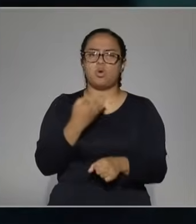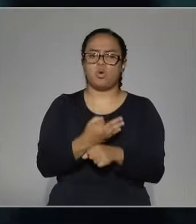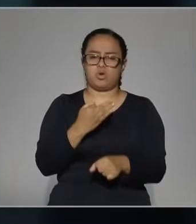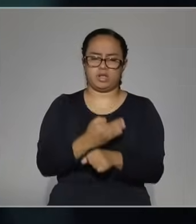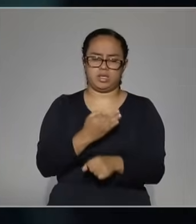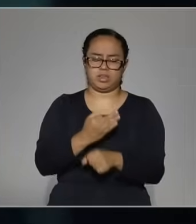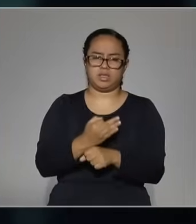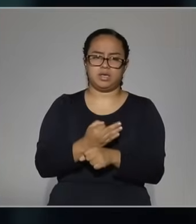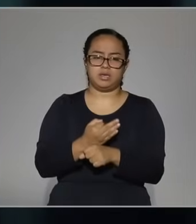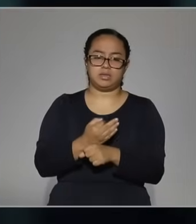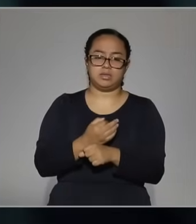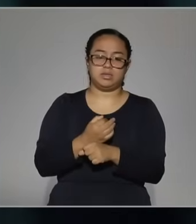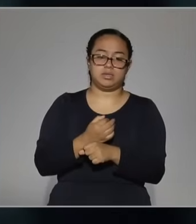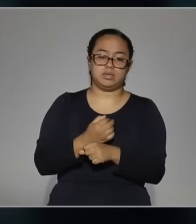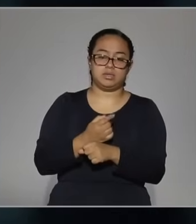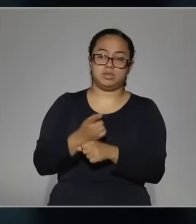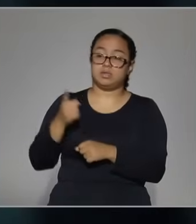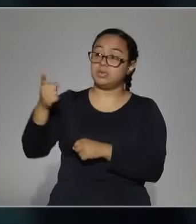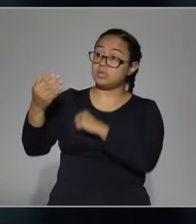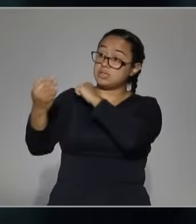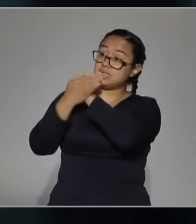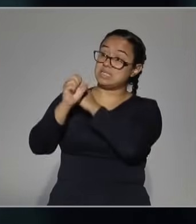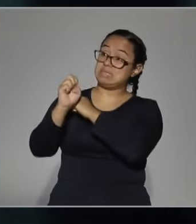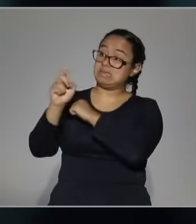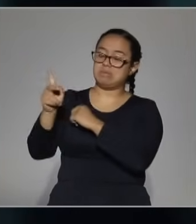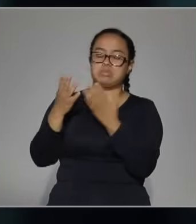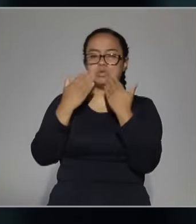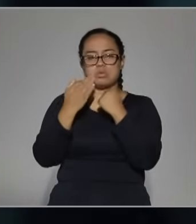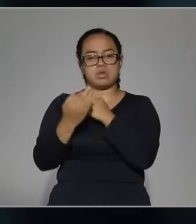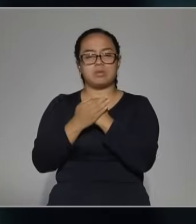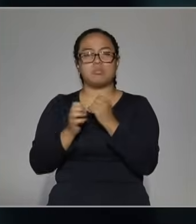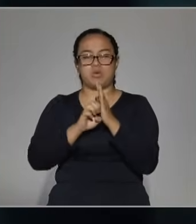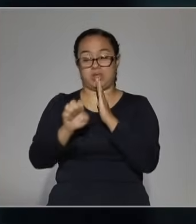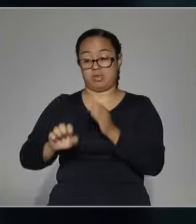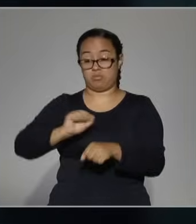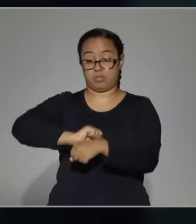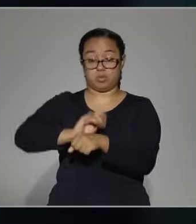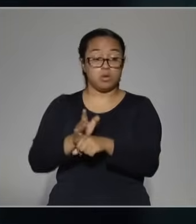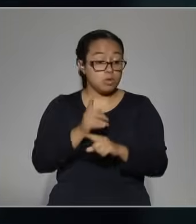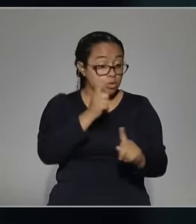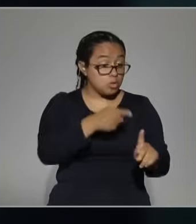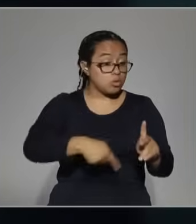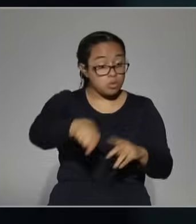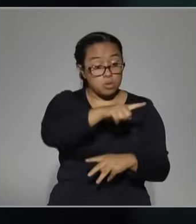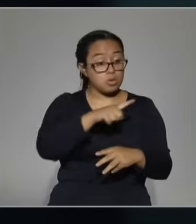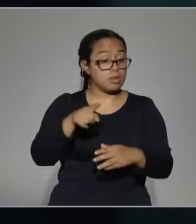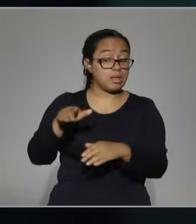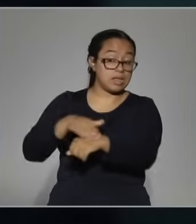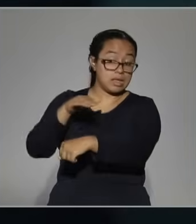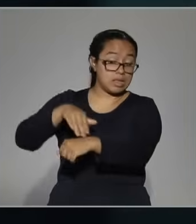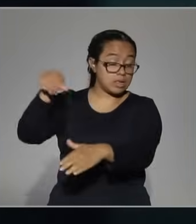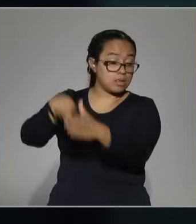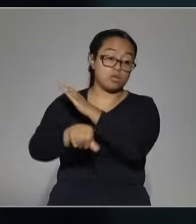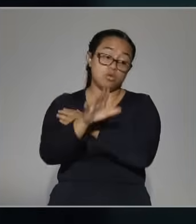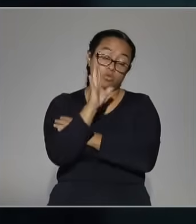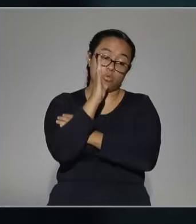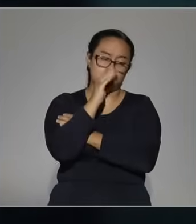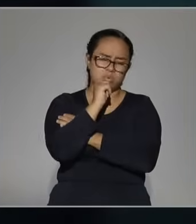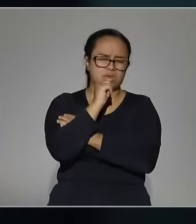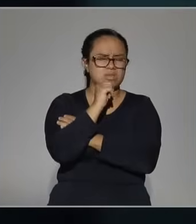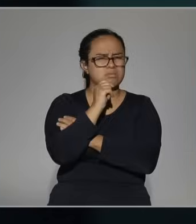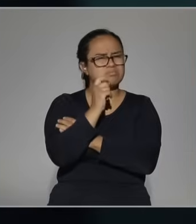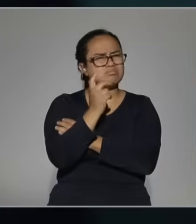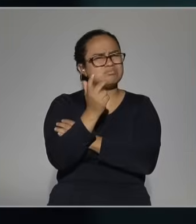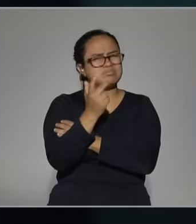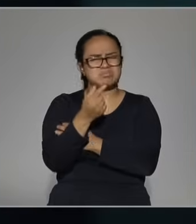las autoridades desprotegidos. Como en la época de pandemia nos dijeron que no podíamos reprobar a nadie, y si de por